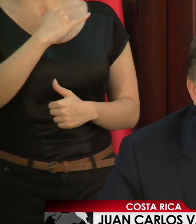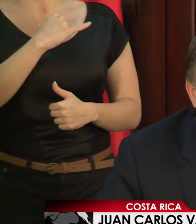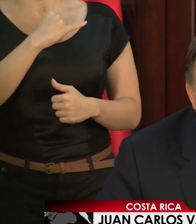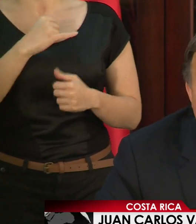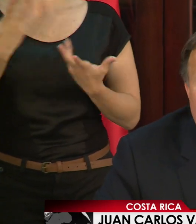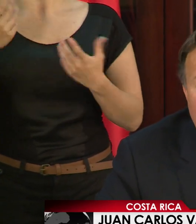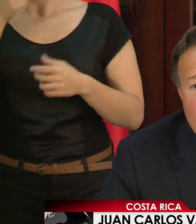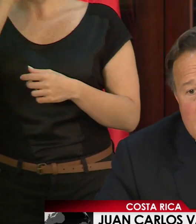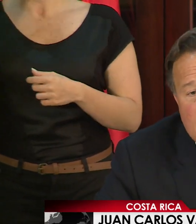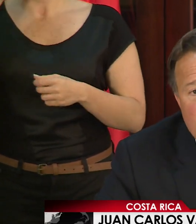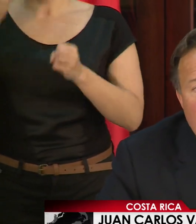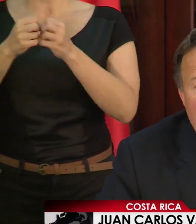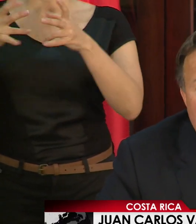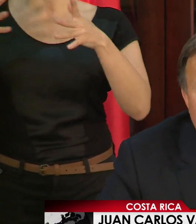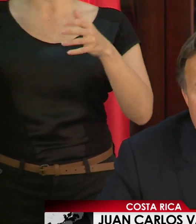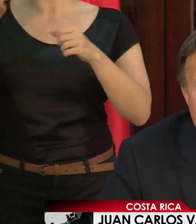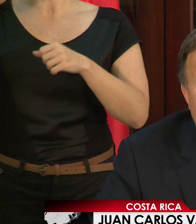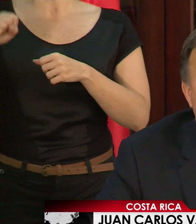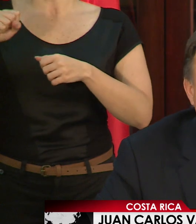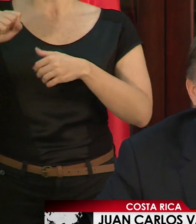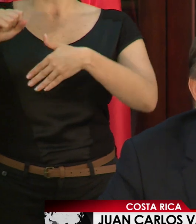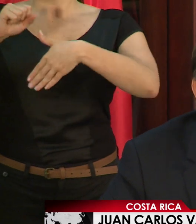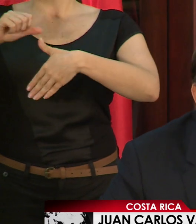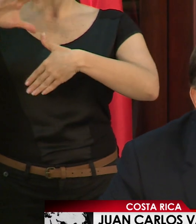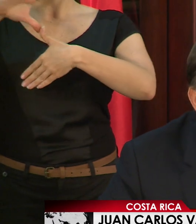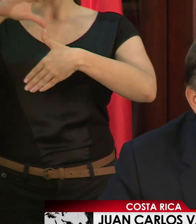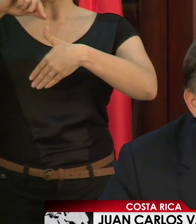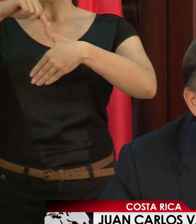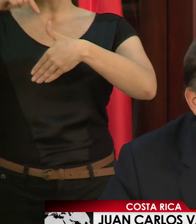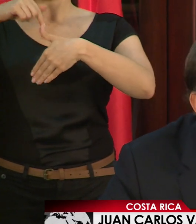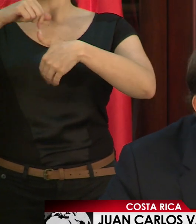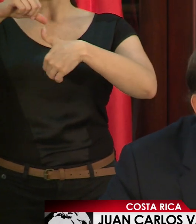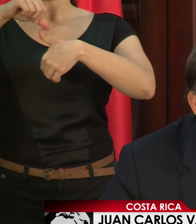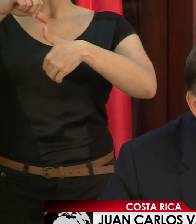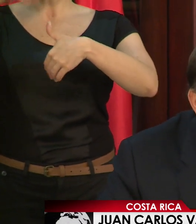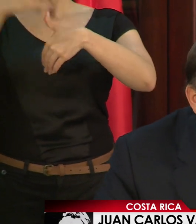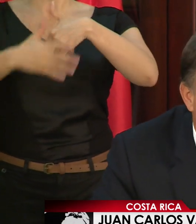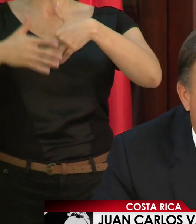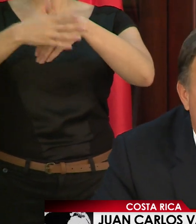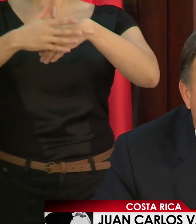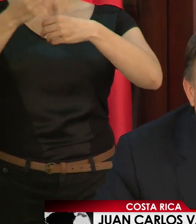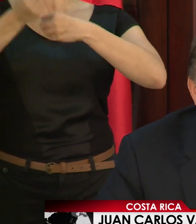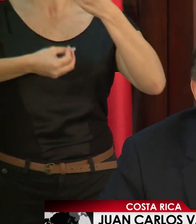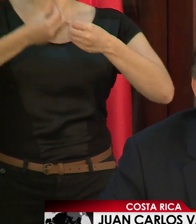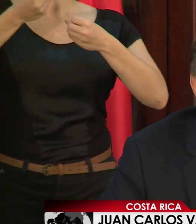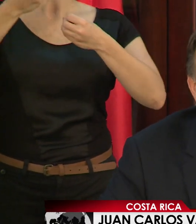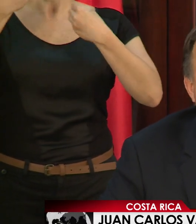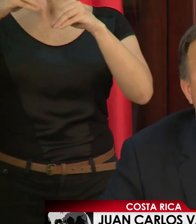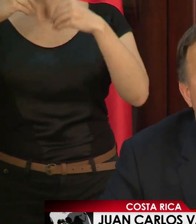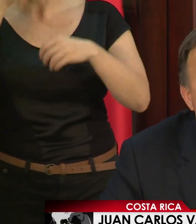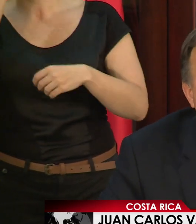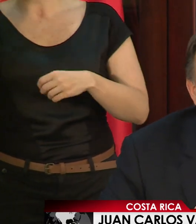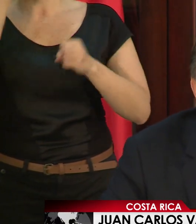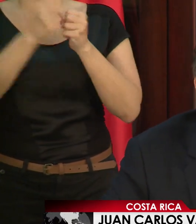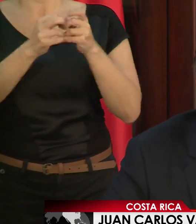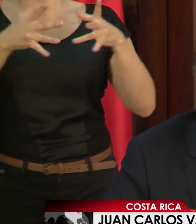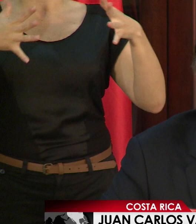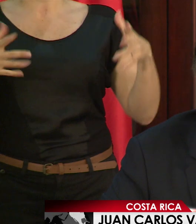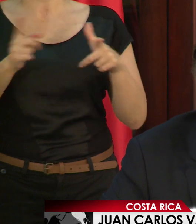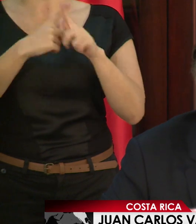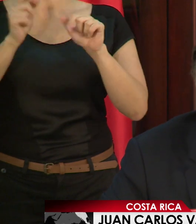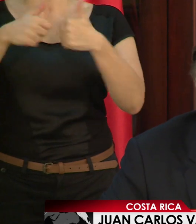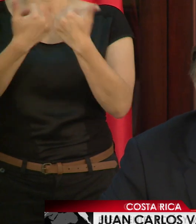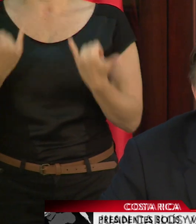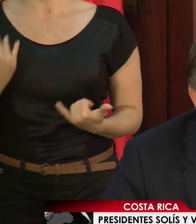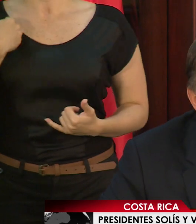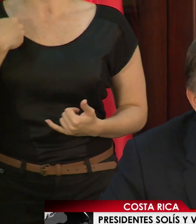de la producción de drogas en los países del sur, que se está hasta triplicando, podríamos decir, el cultivo y la producción de drogas, que es el reto más importante que tenemos en